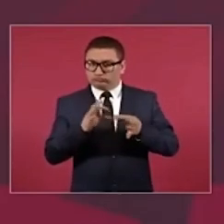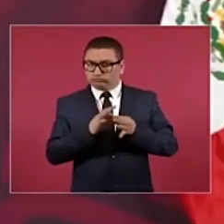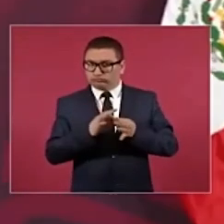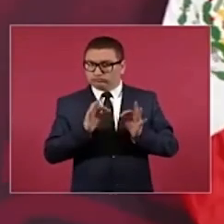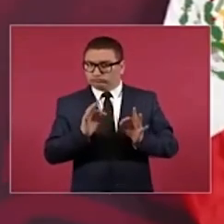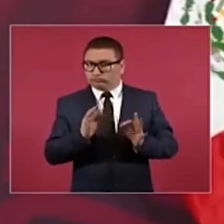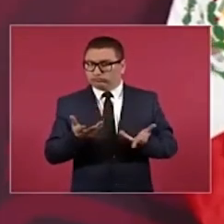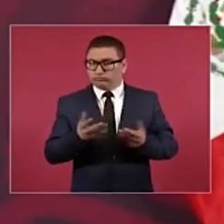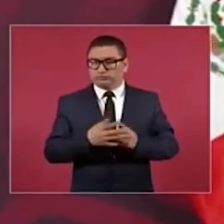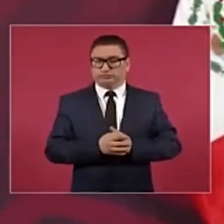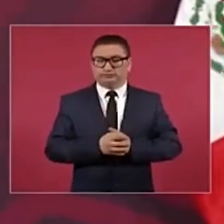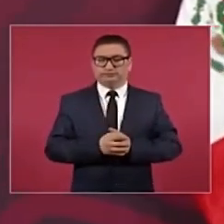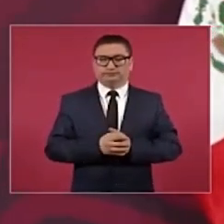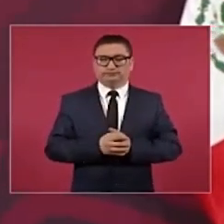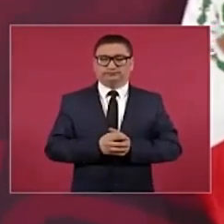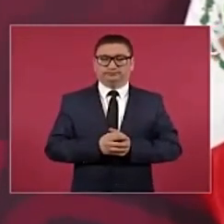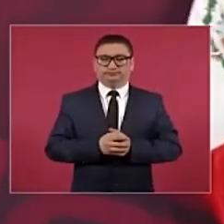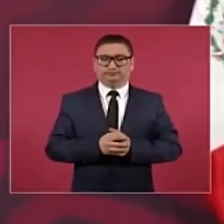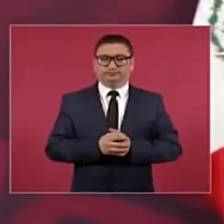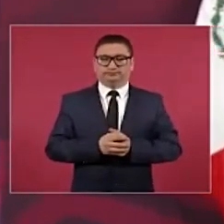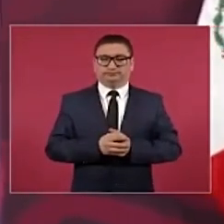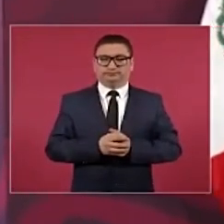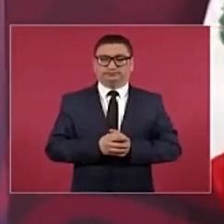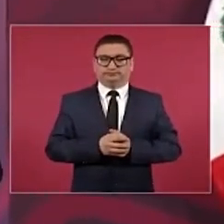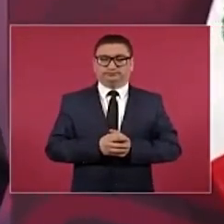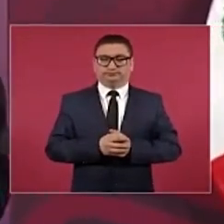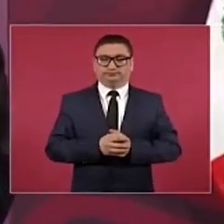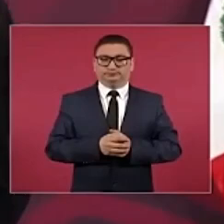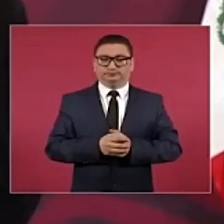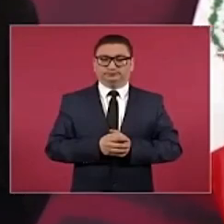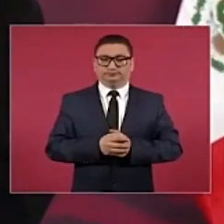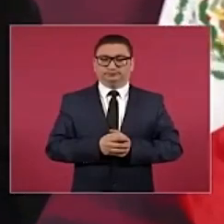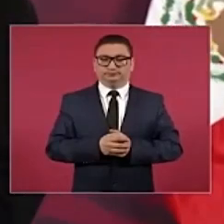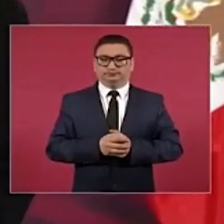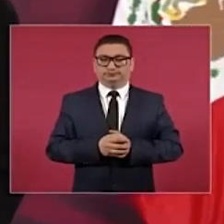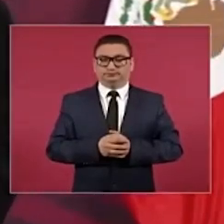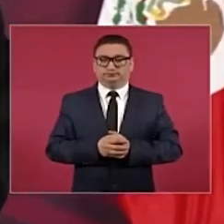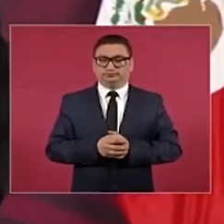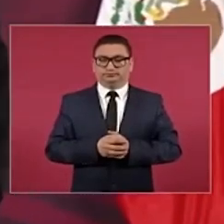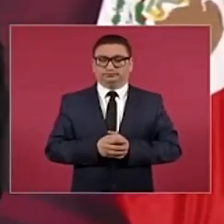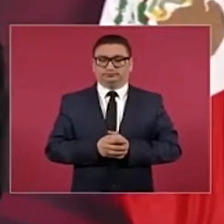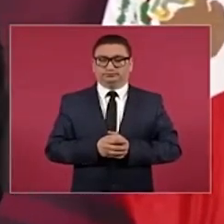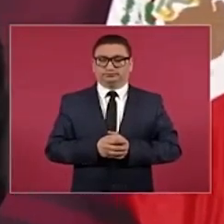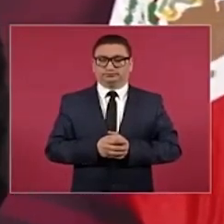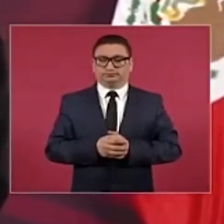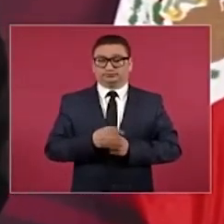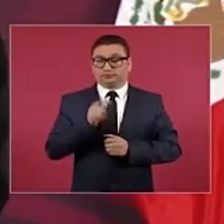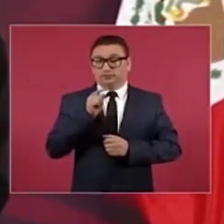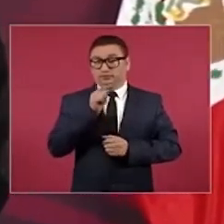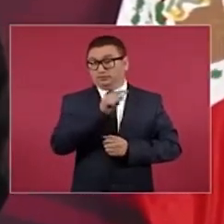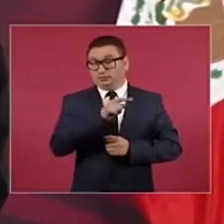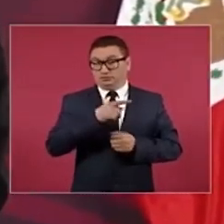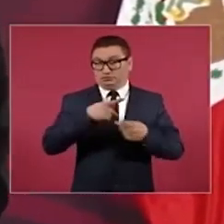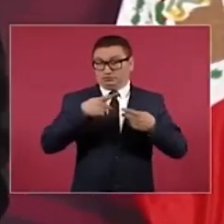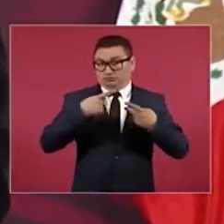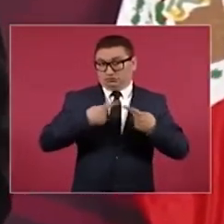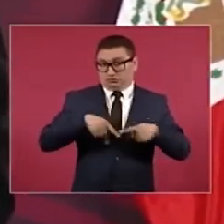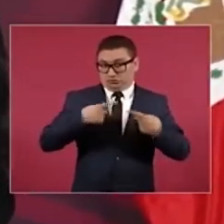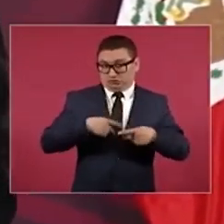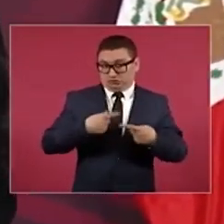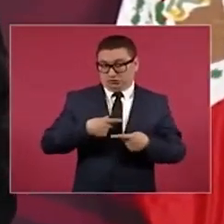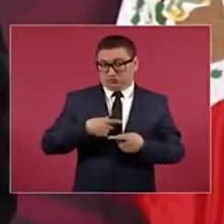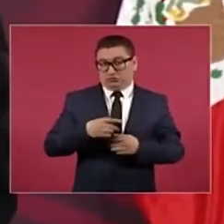sido si realmente se ha ceñido si